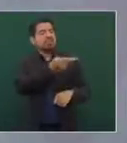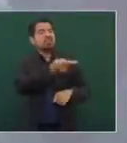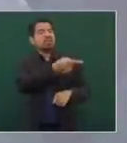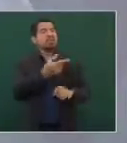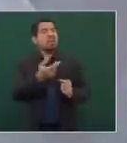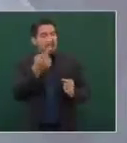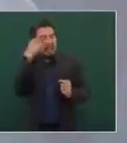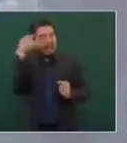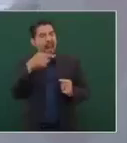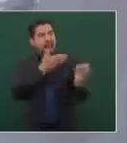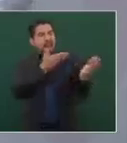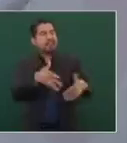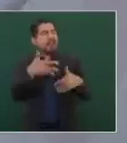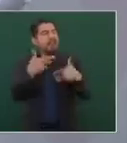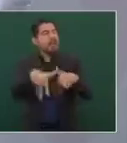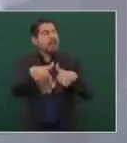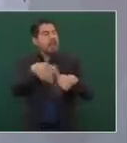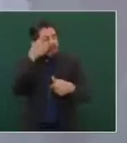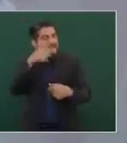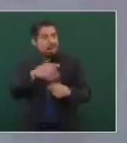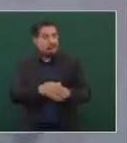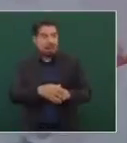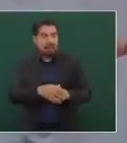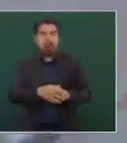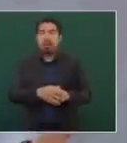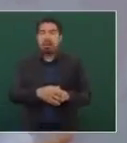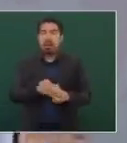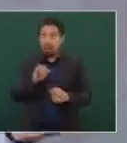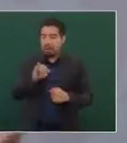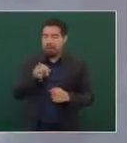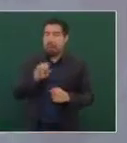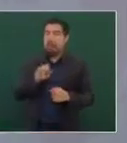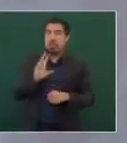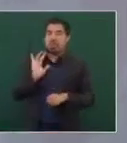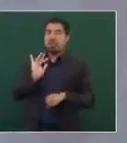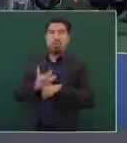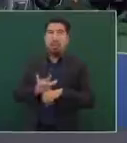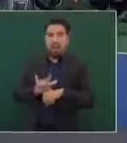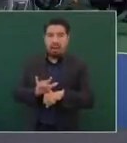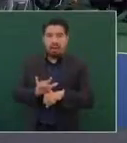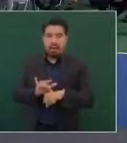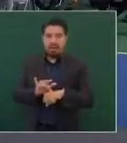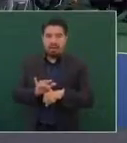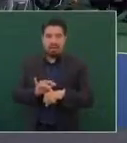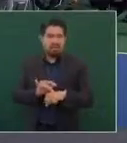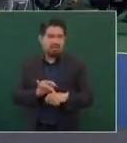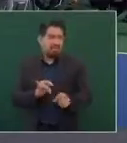Pues porque el INE no se toca. ¿Y eso qué?